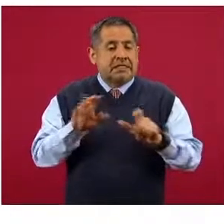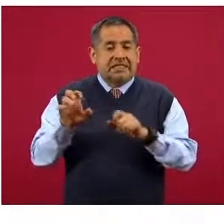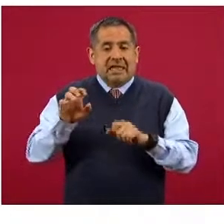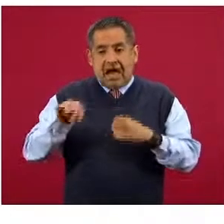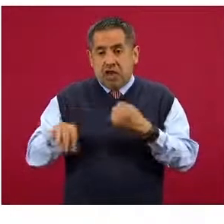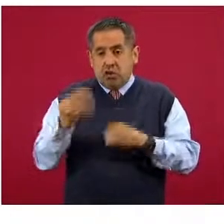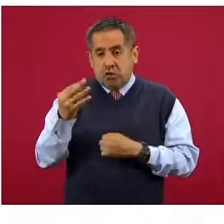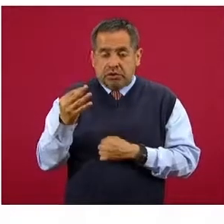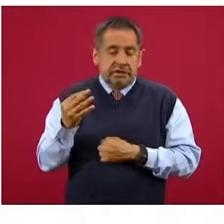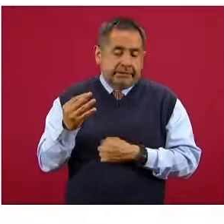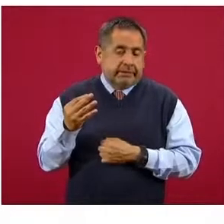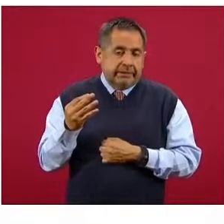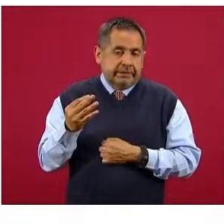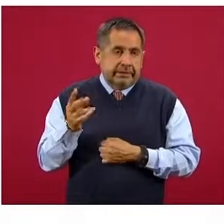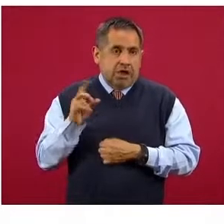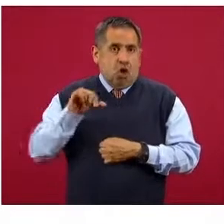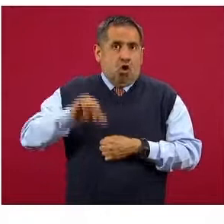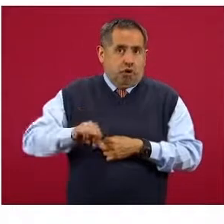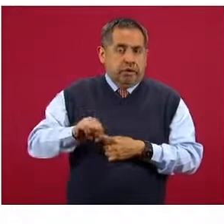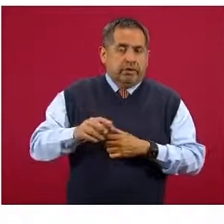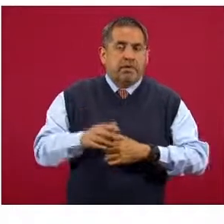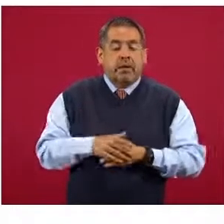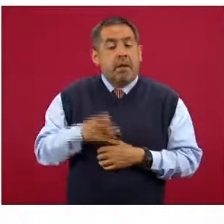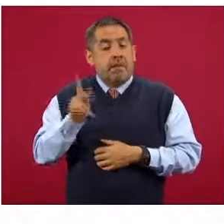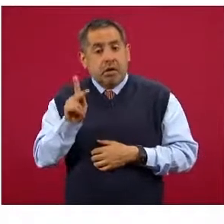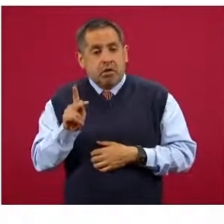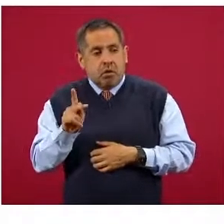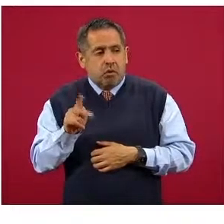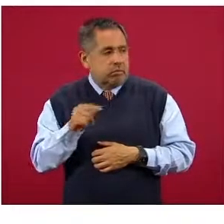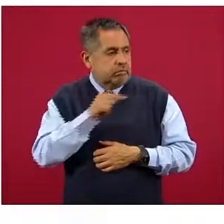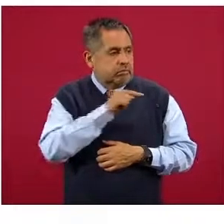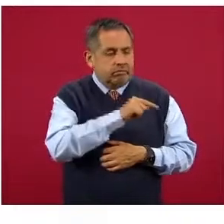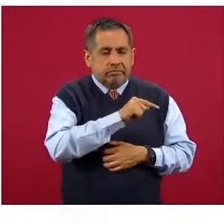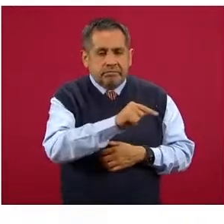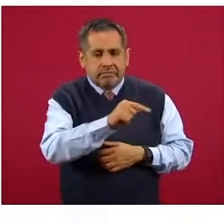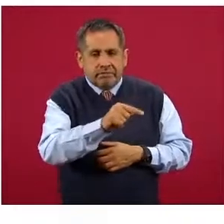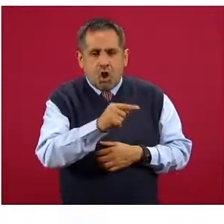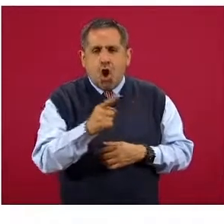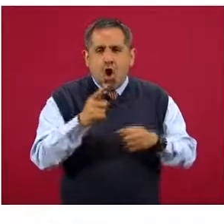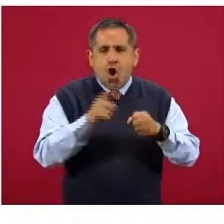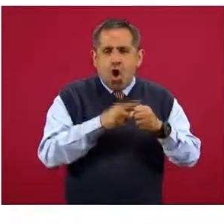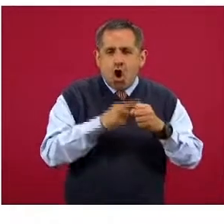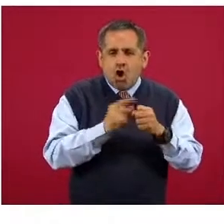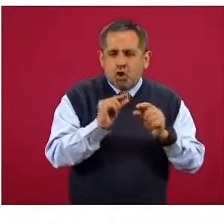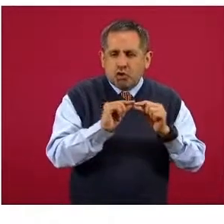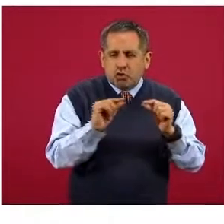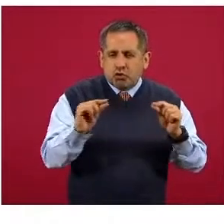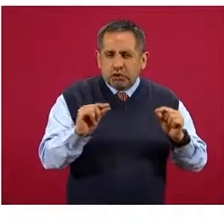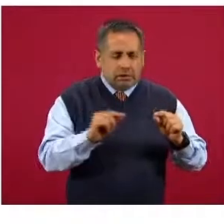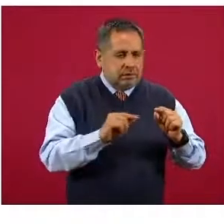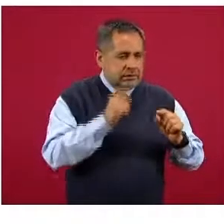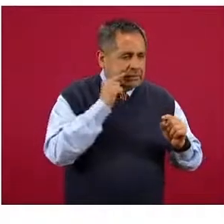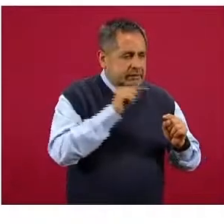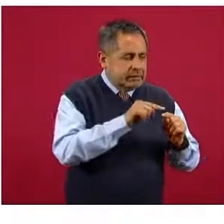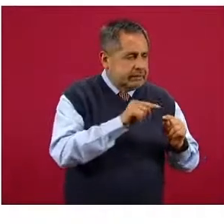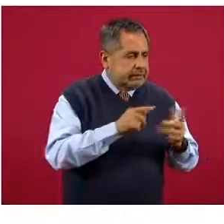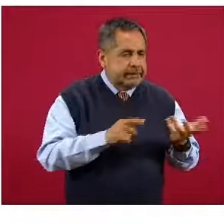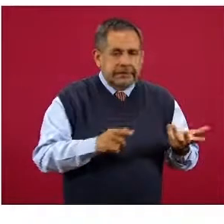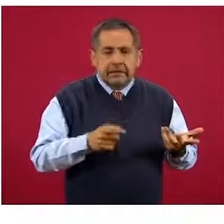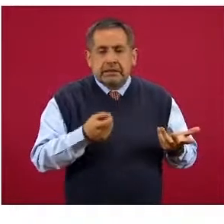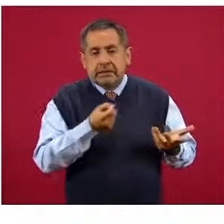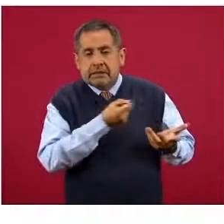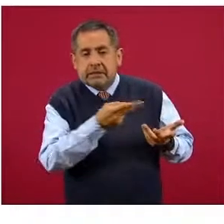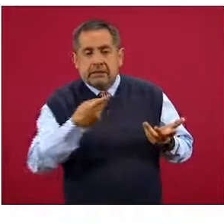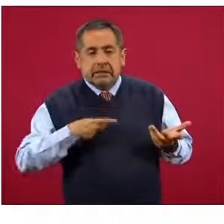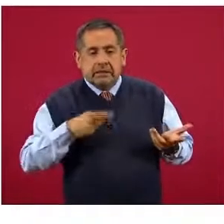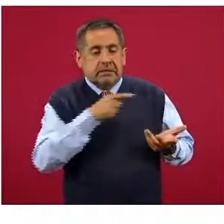79.714 para el corte de hoy. Pero también en dos colores diferentes podemos